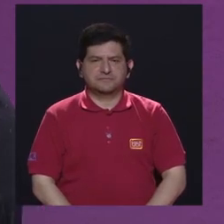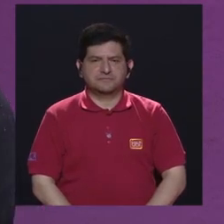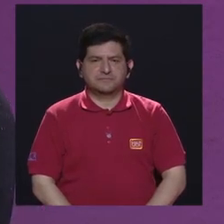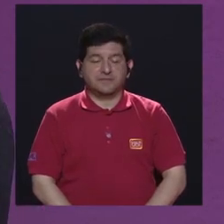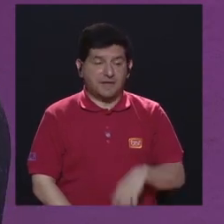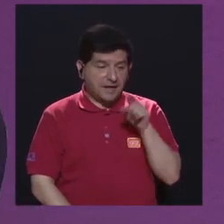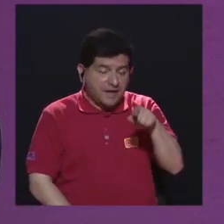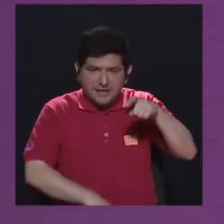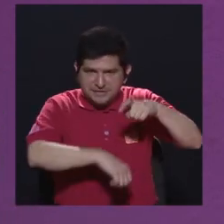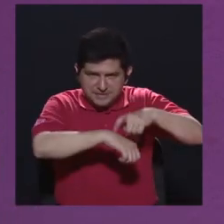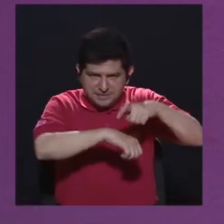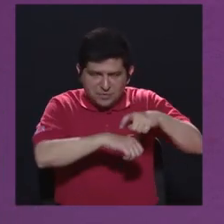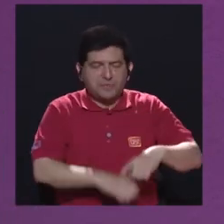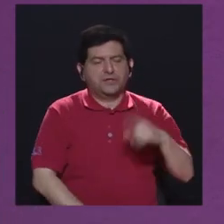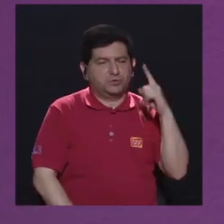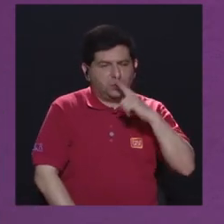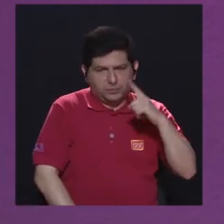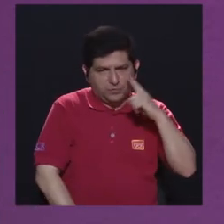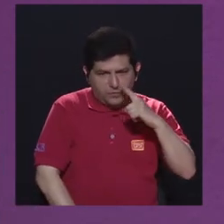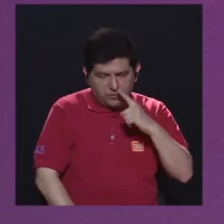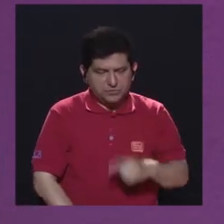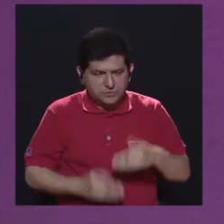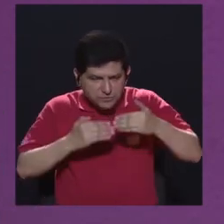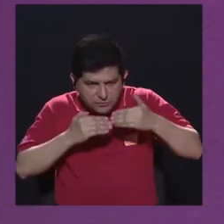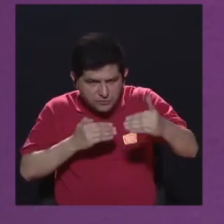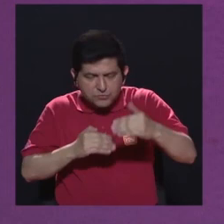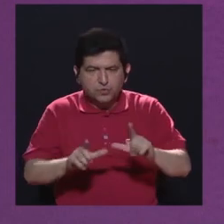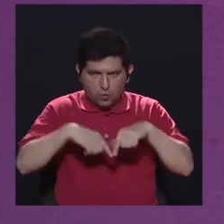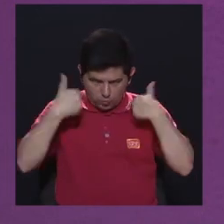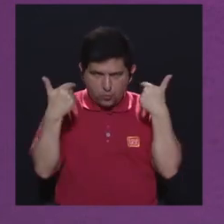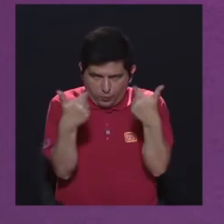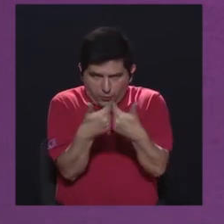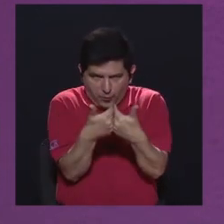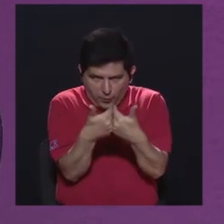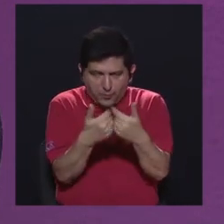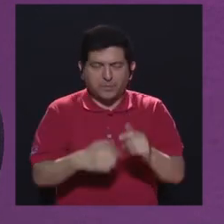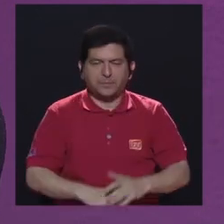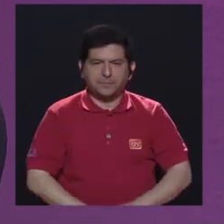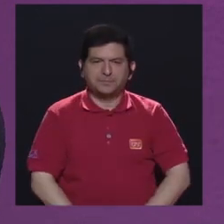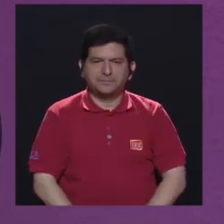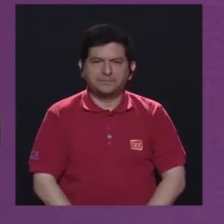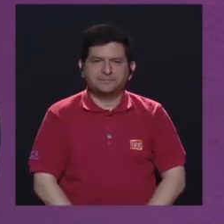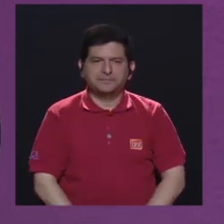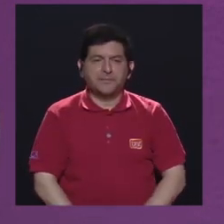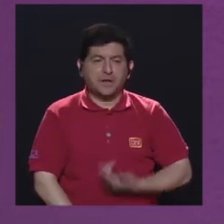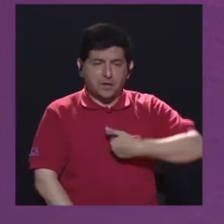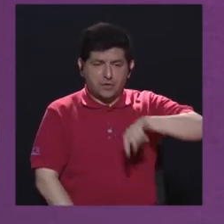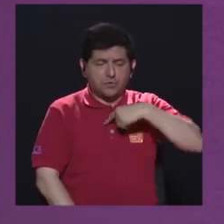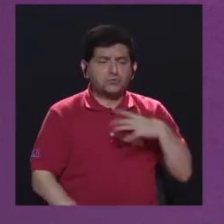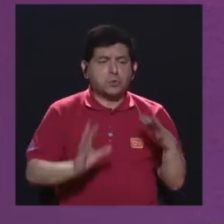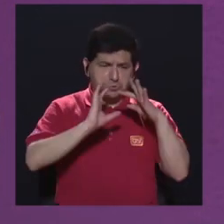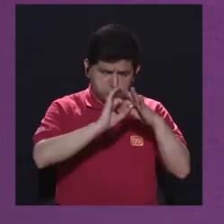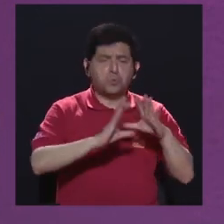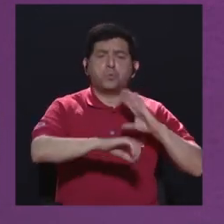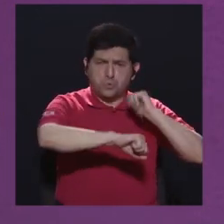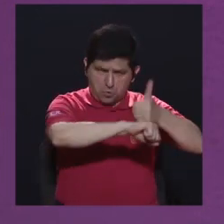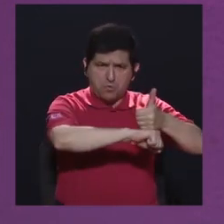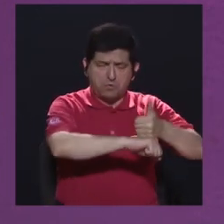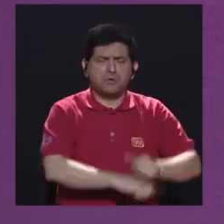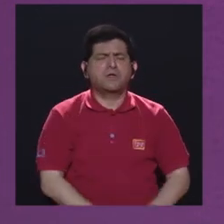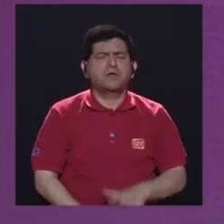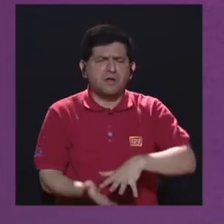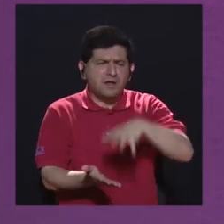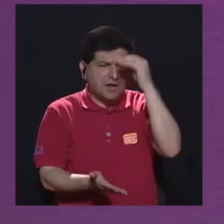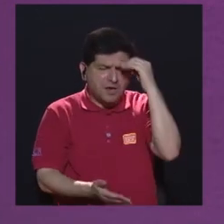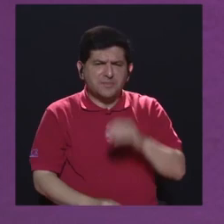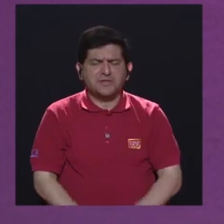y desde ahí, desde esa prostitución como colectivizada un poco, he generado lazos y he aprendido mucho